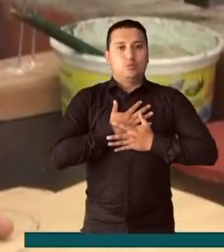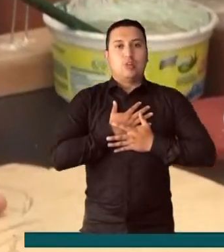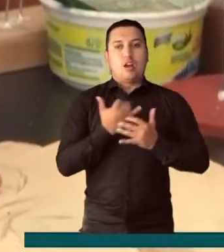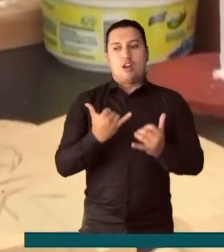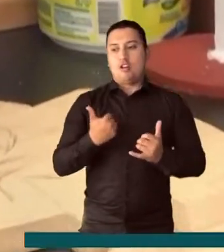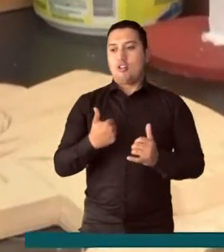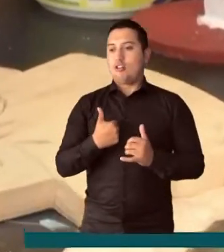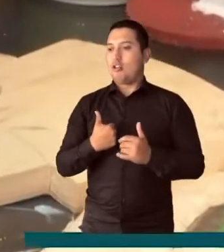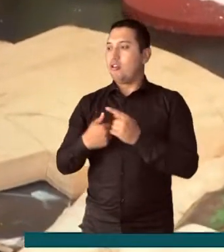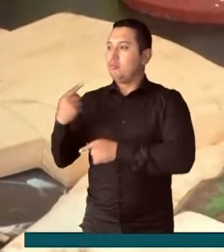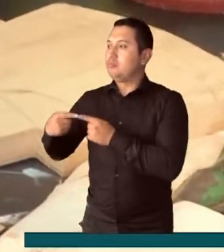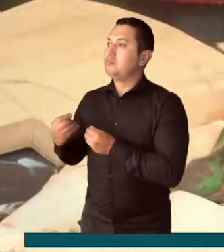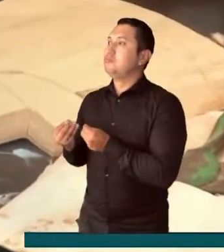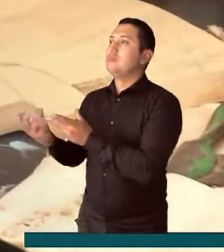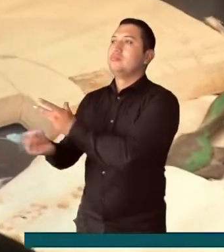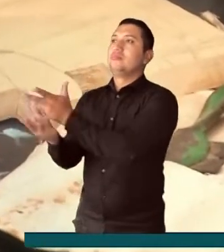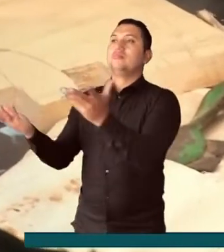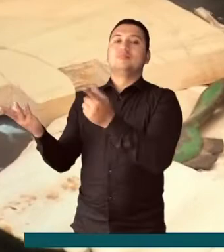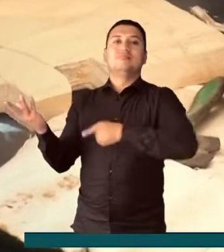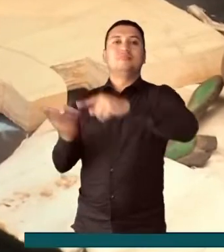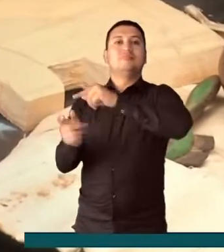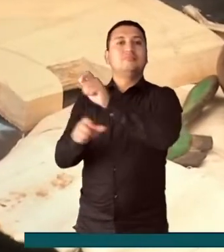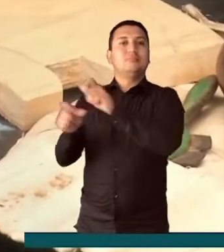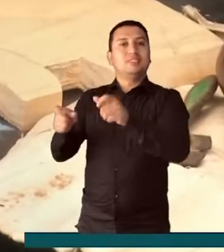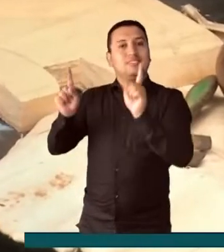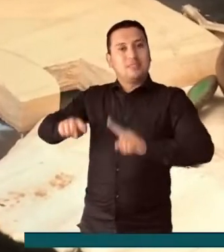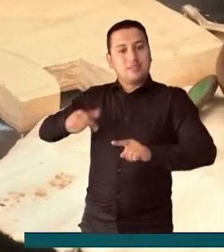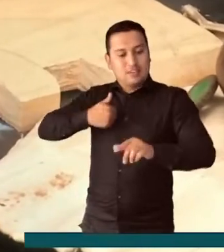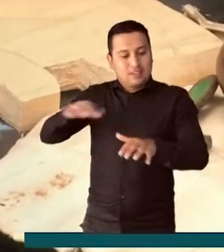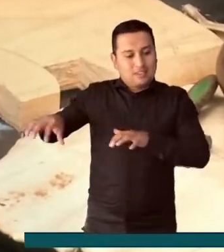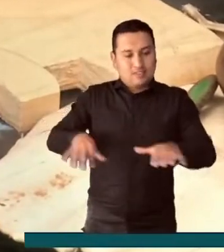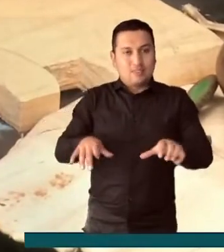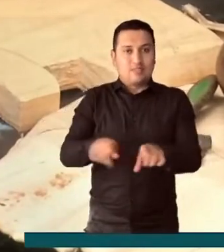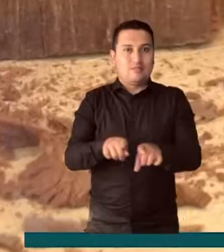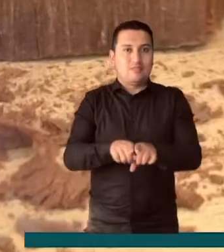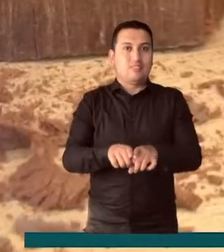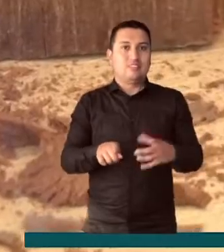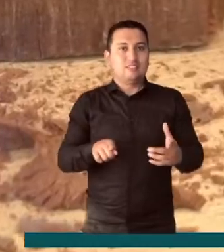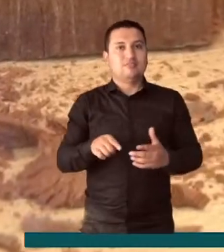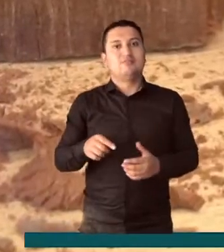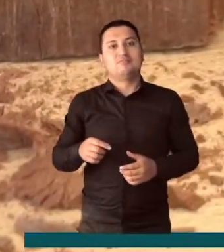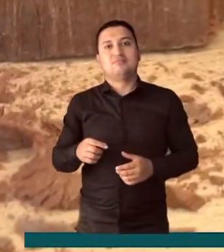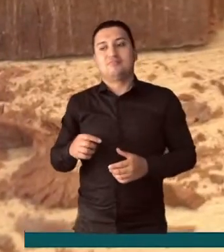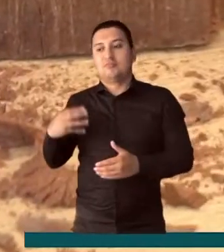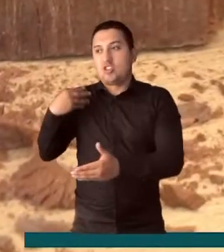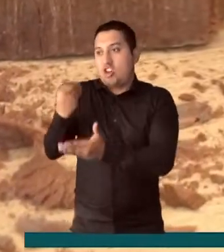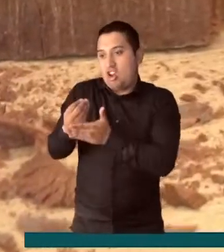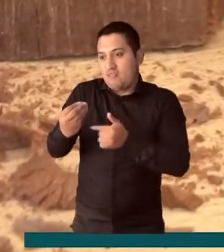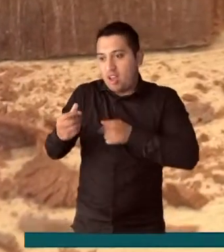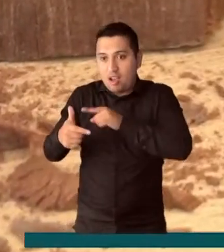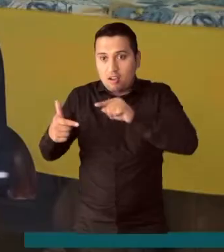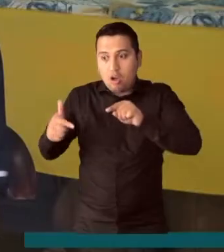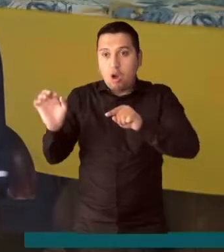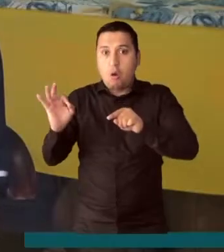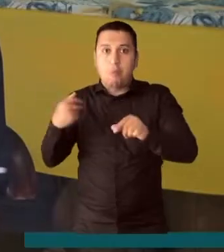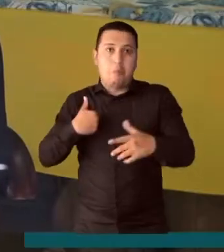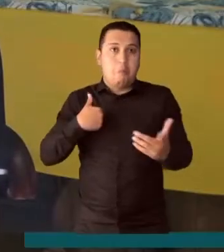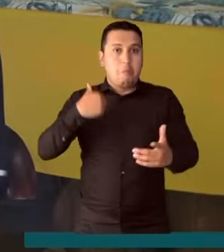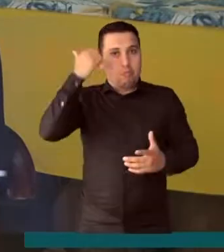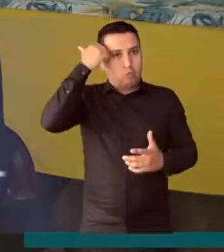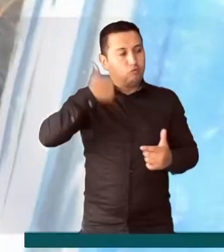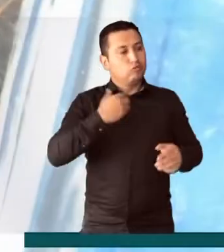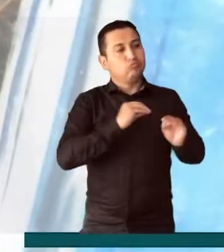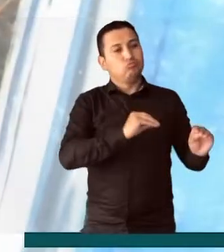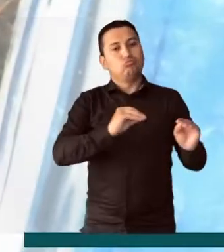mí y pues ahora yo lo puedo transmitir a otras personas a partir de mi hacer, de creando obra o también como